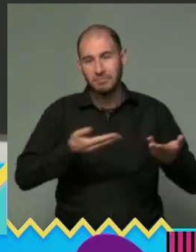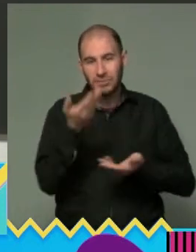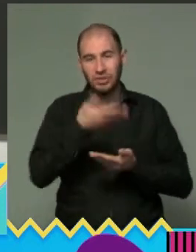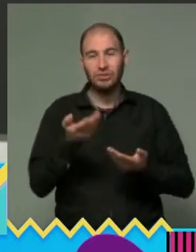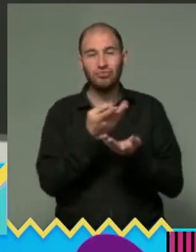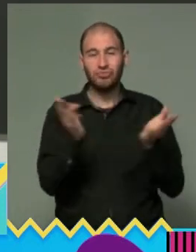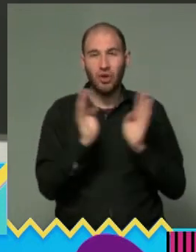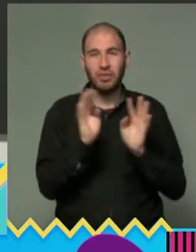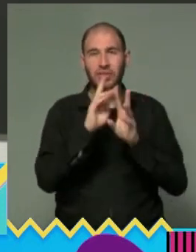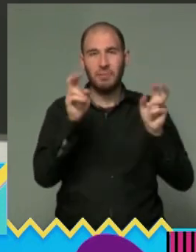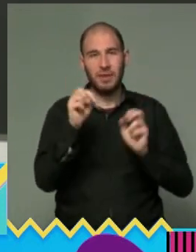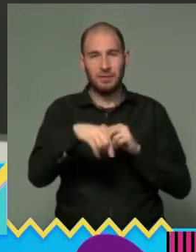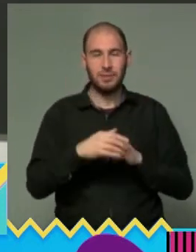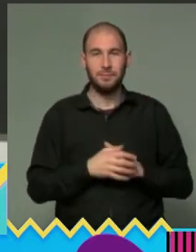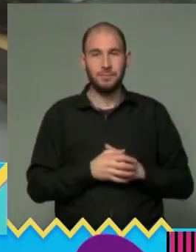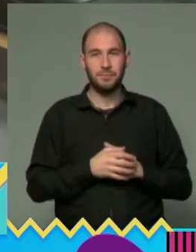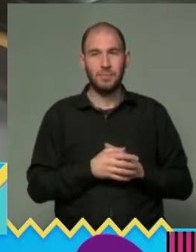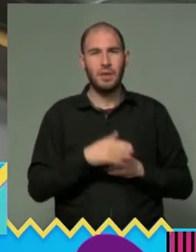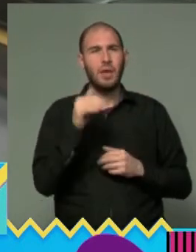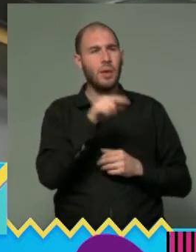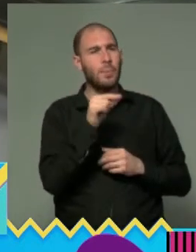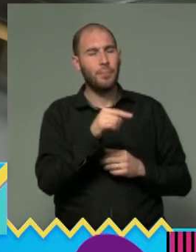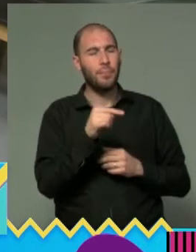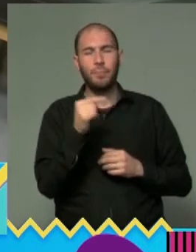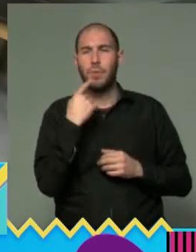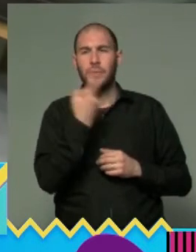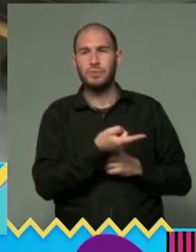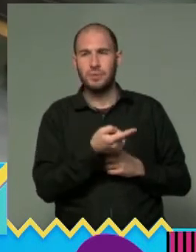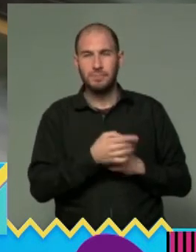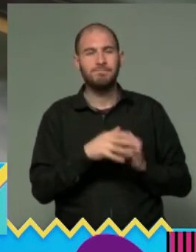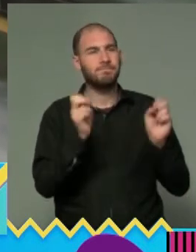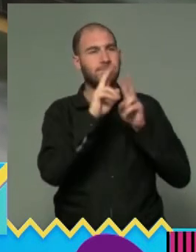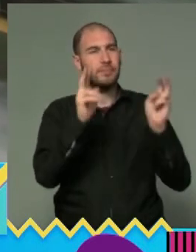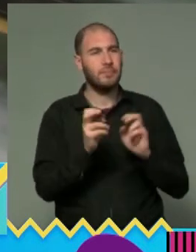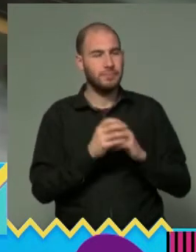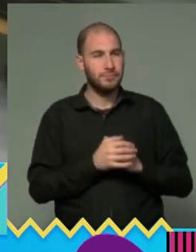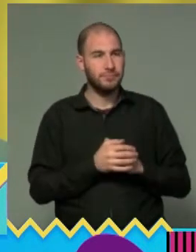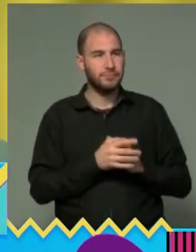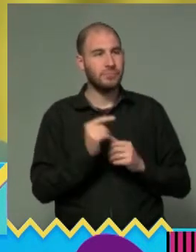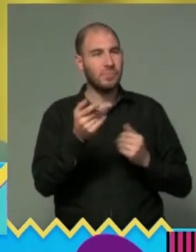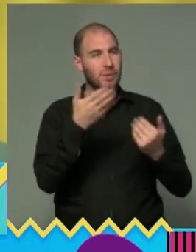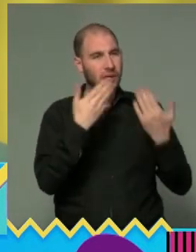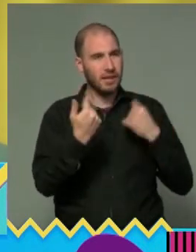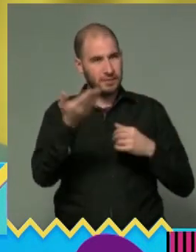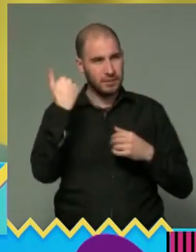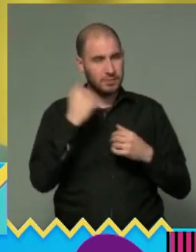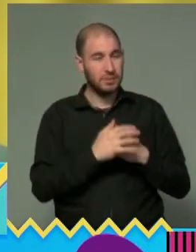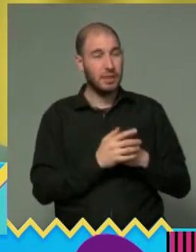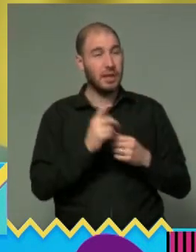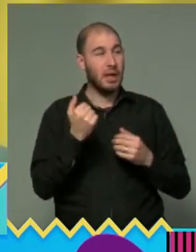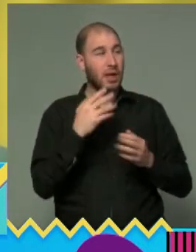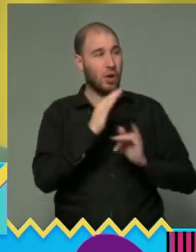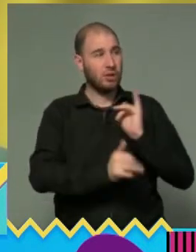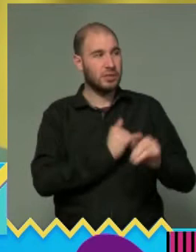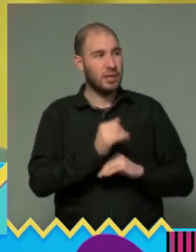con respecto a esta temática. Marce, ¿tenías una pregunta? Sí, con respecto a lo que veníamos hablando, bueno, venimos